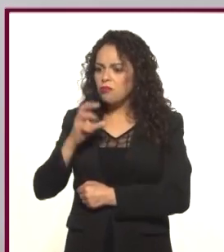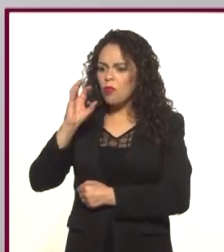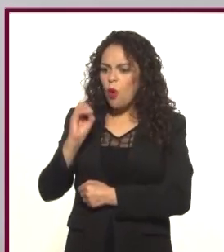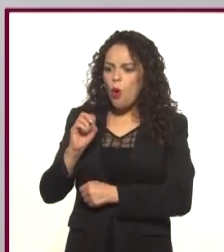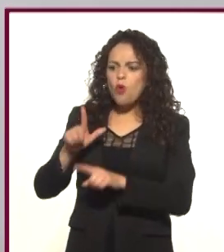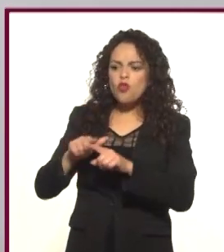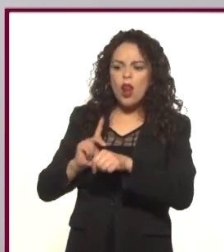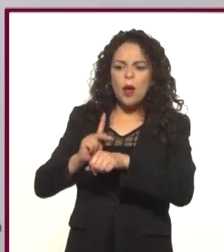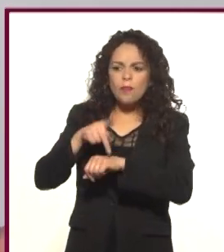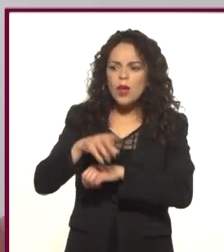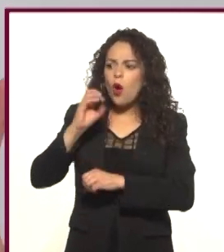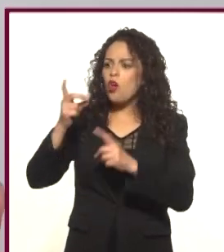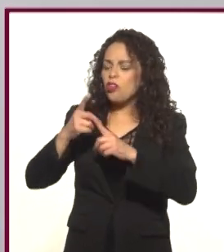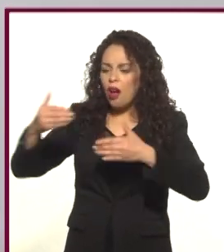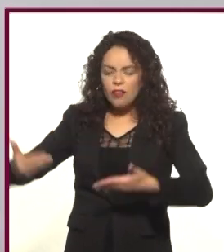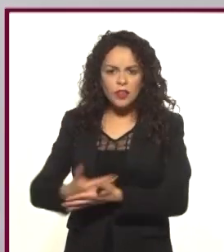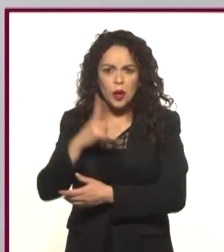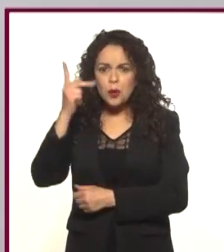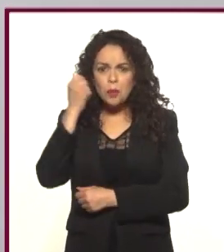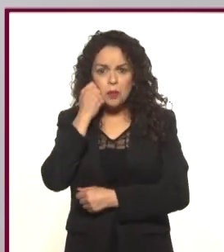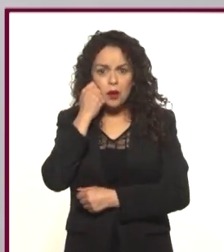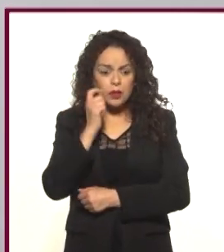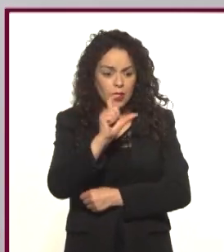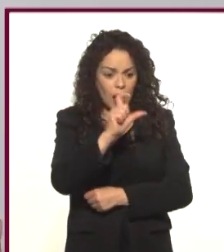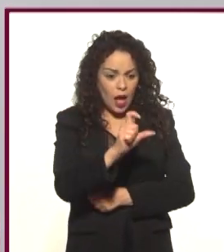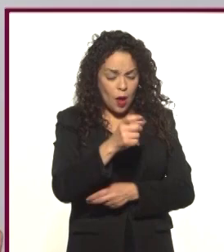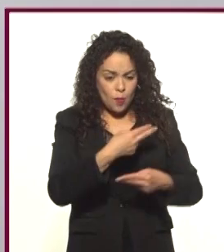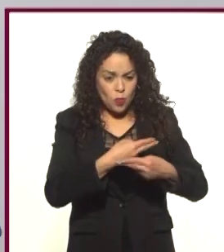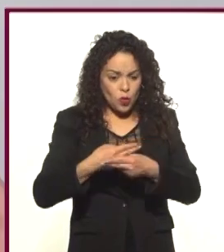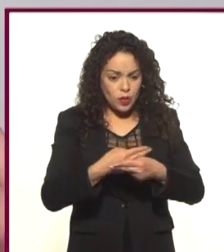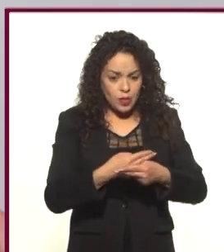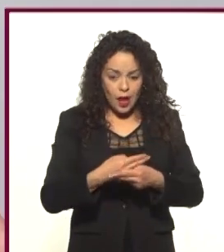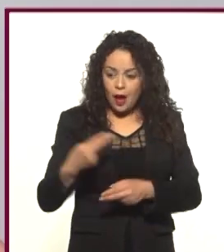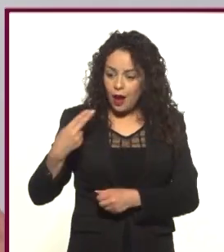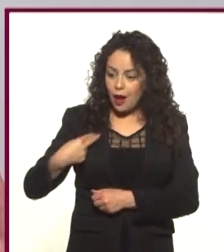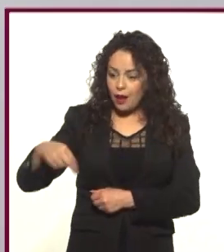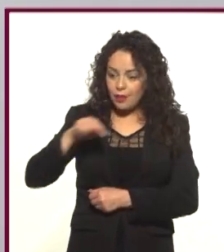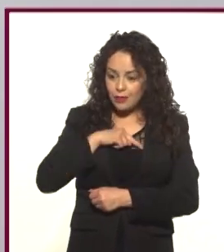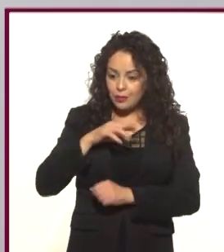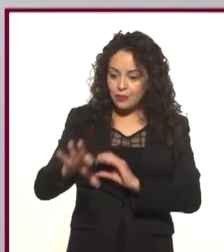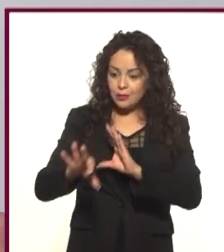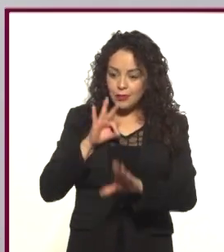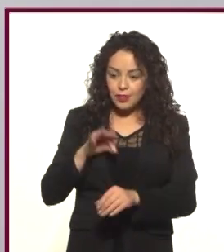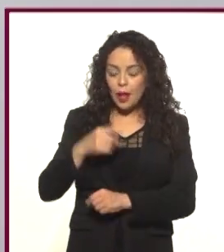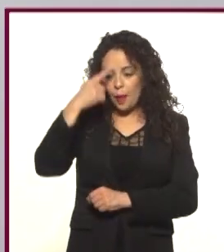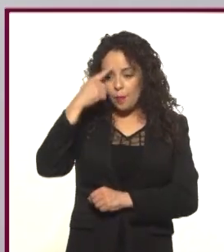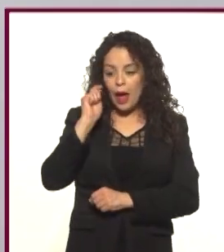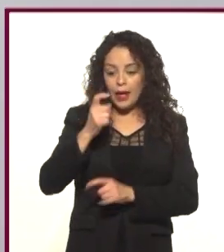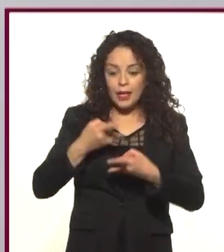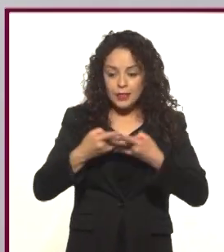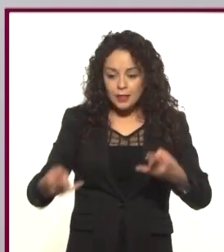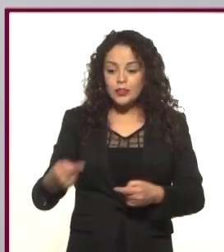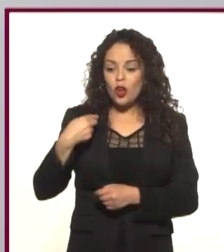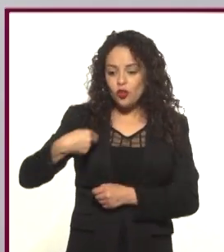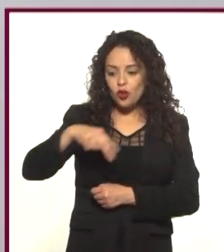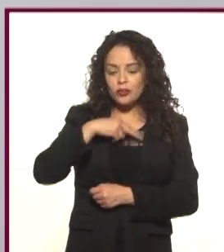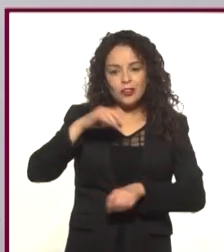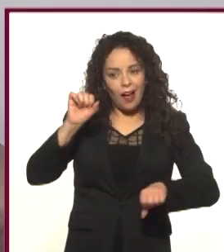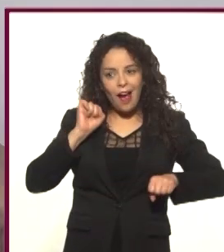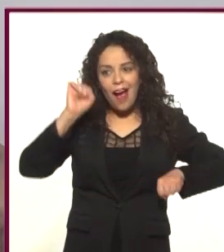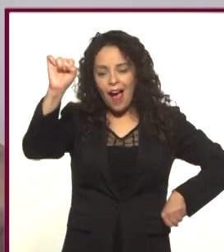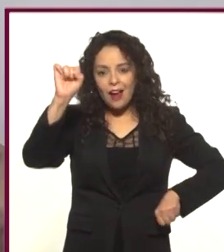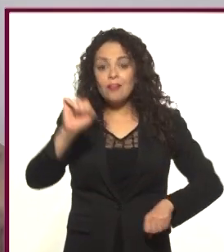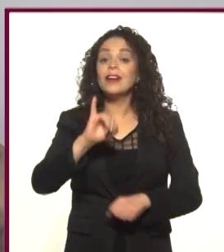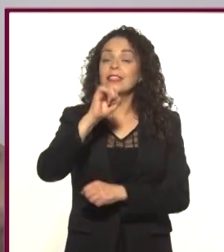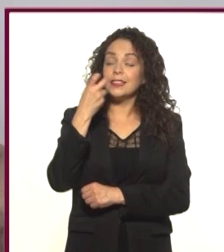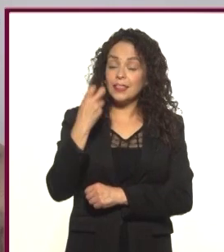lugar de origen. El muñequito del juego es una representación nuestra y nosotros podemos ser el héroe de esta historia. En efecto, y